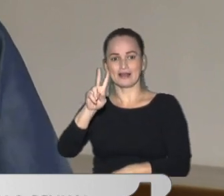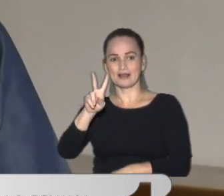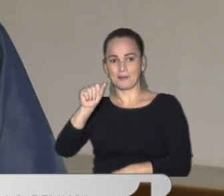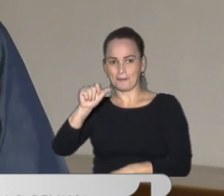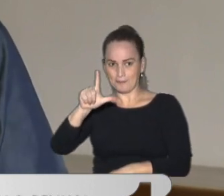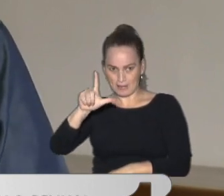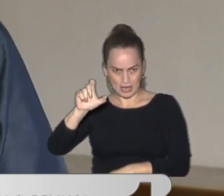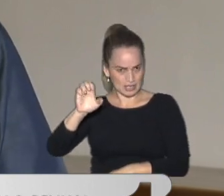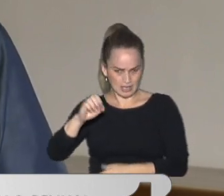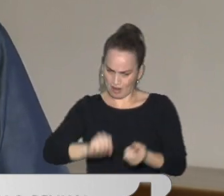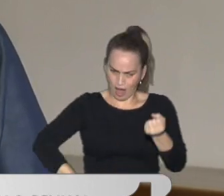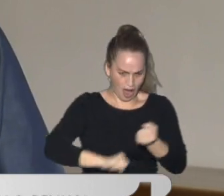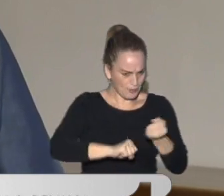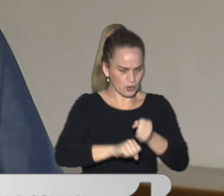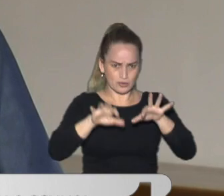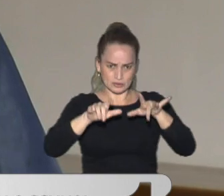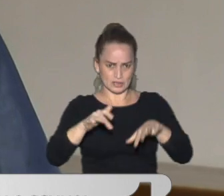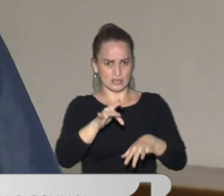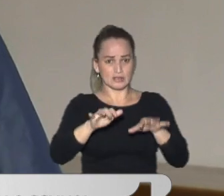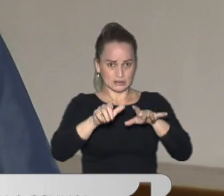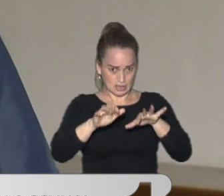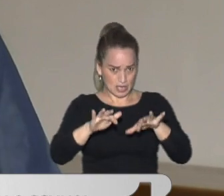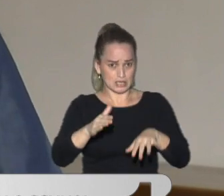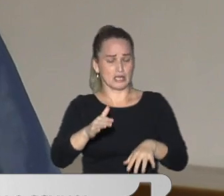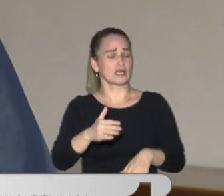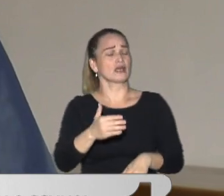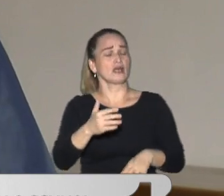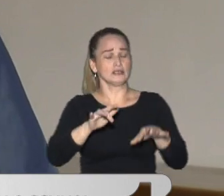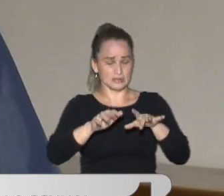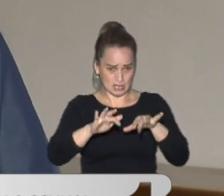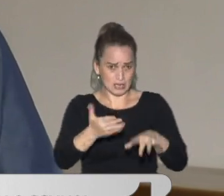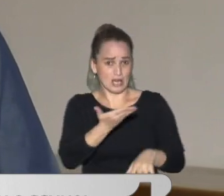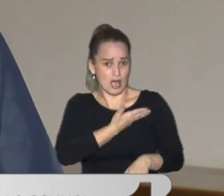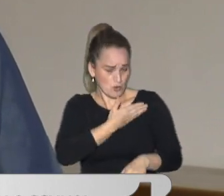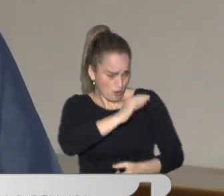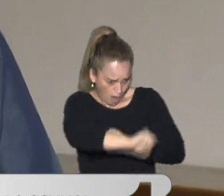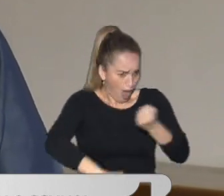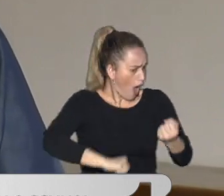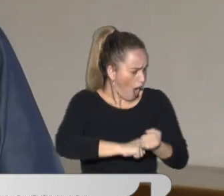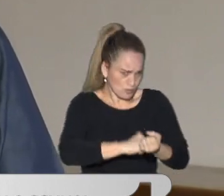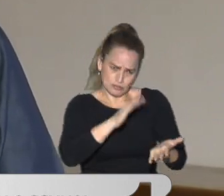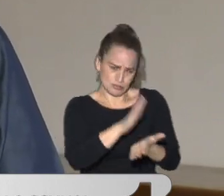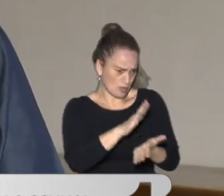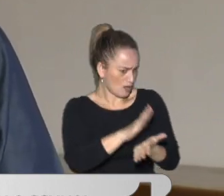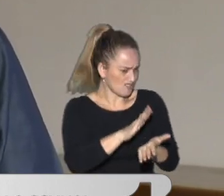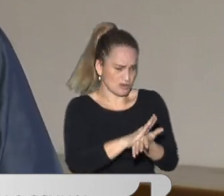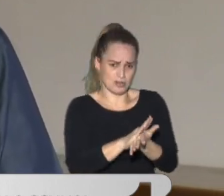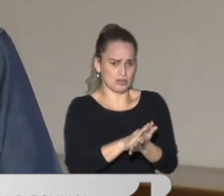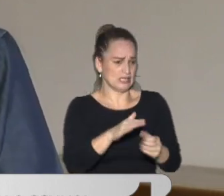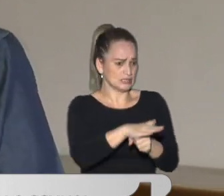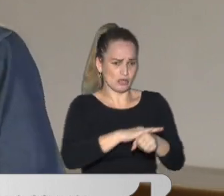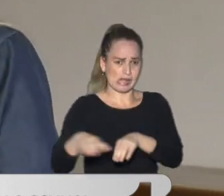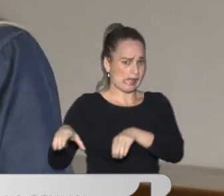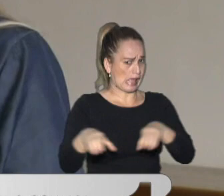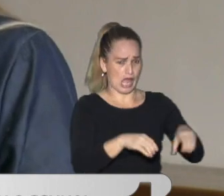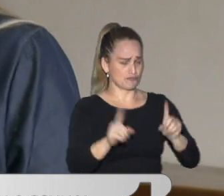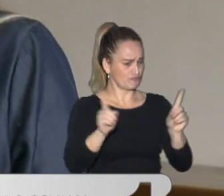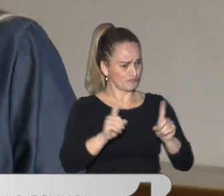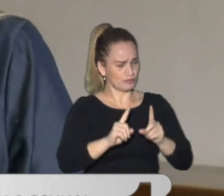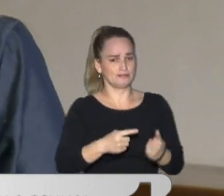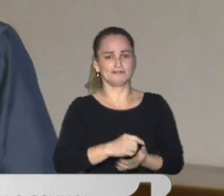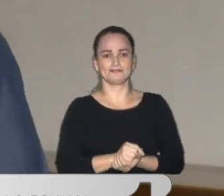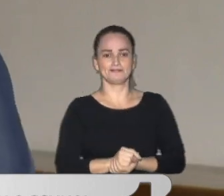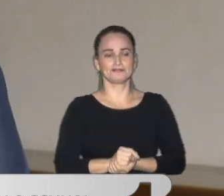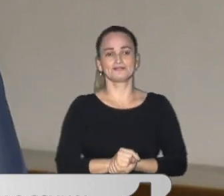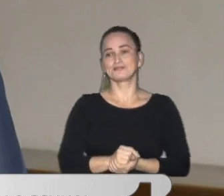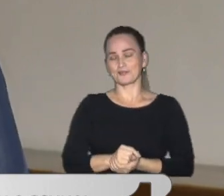que estamos listos para apoyarlas y para lograr que hechos como estos no sucedan. Gobernadora del Valle,